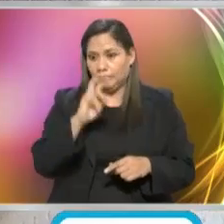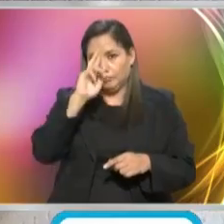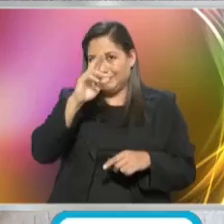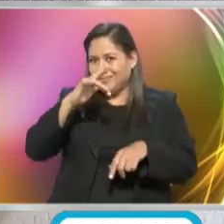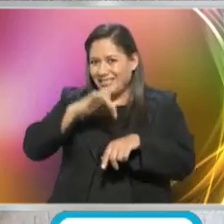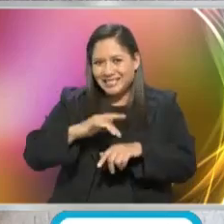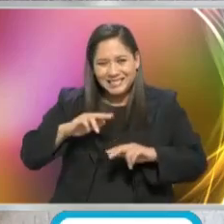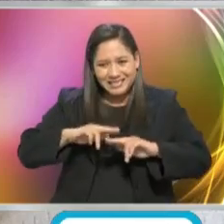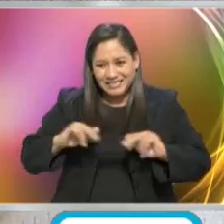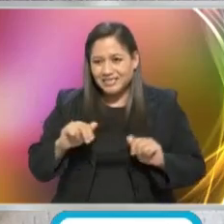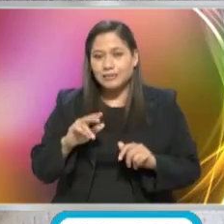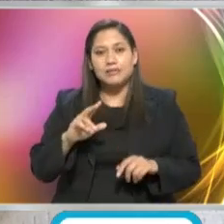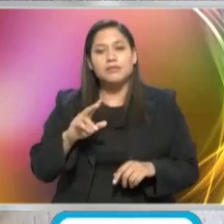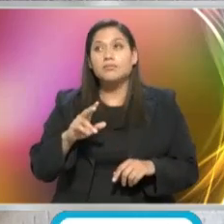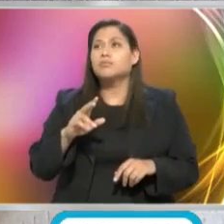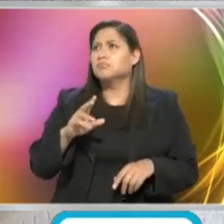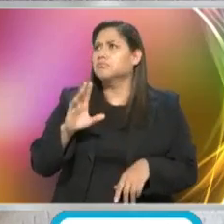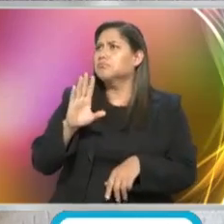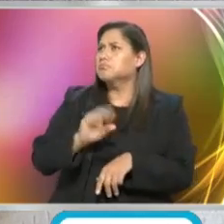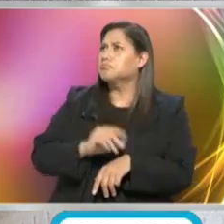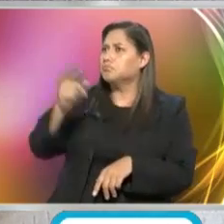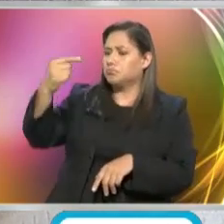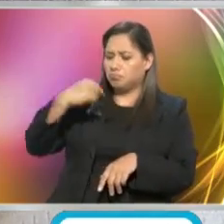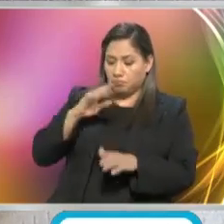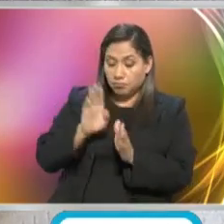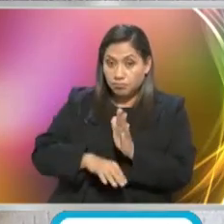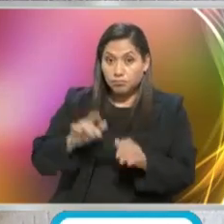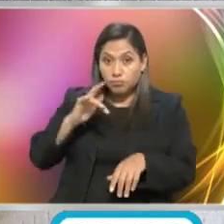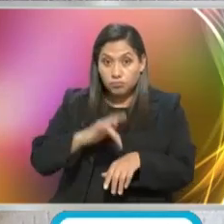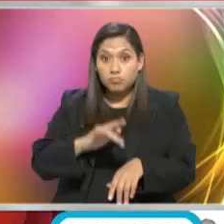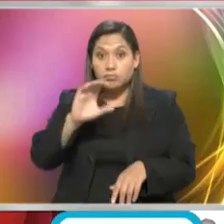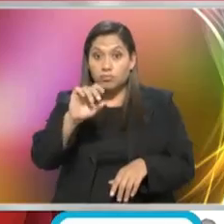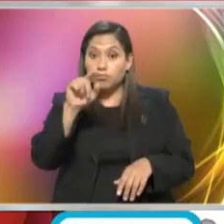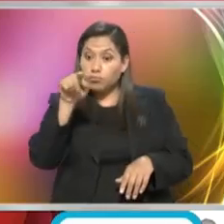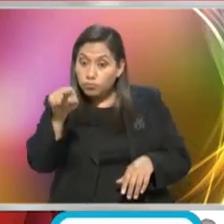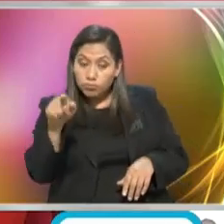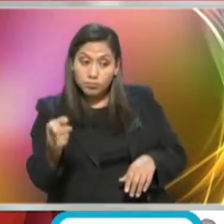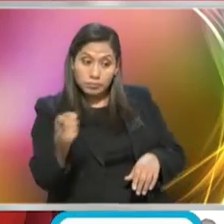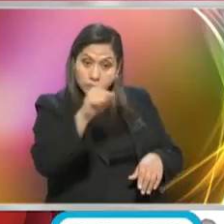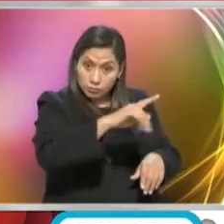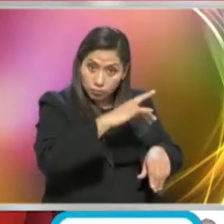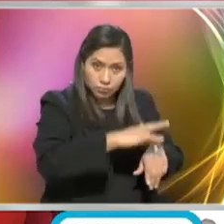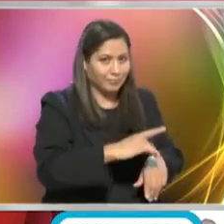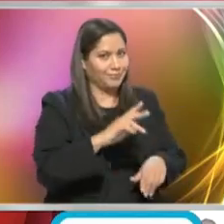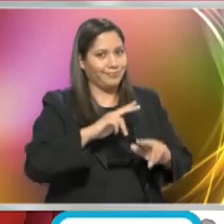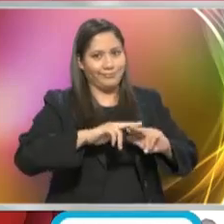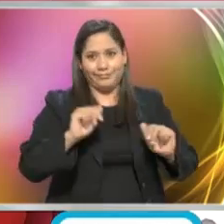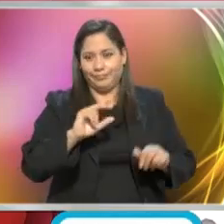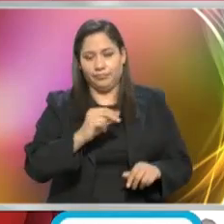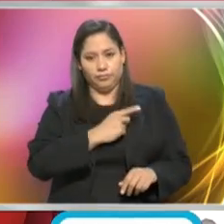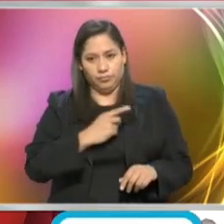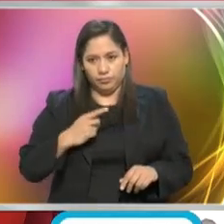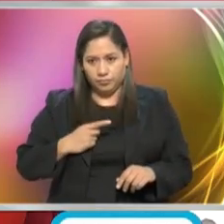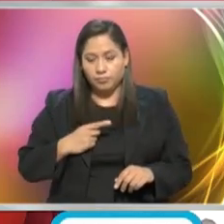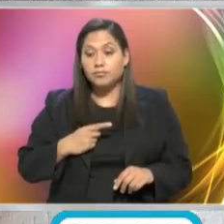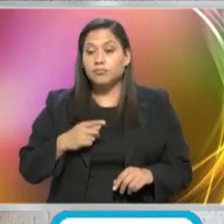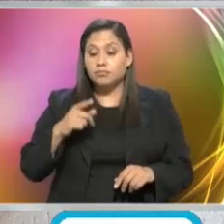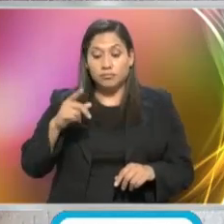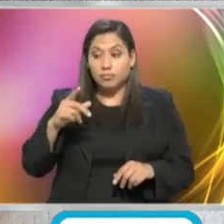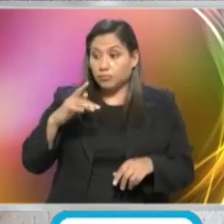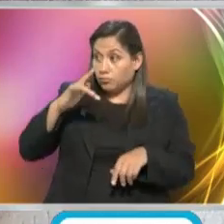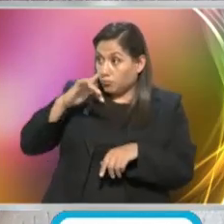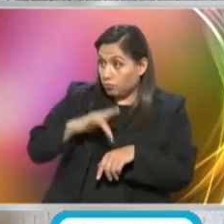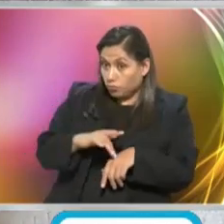respetar, que no debe de dejar que nadie lo toque, pero tampoco tocar a nadie en el área de sus genitales, porque no te